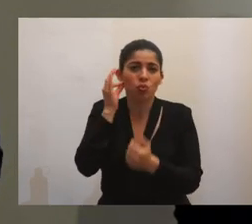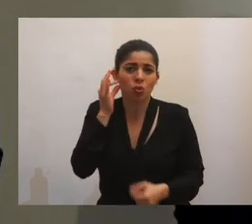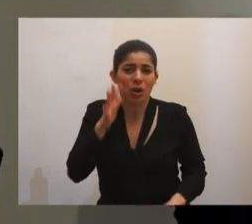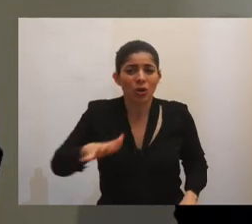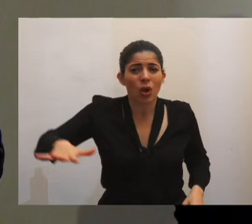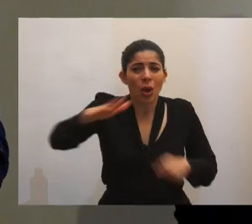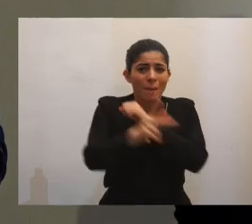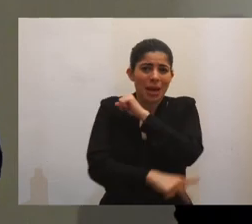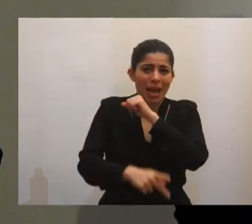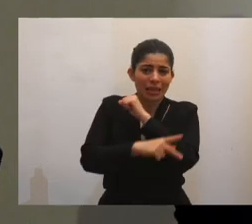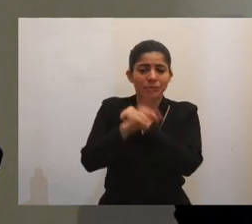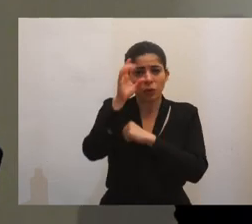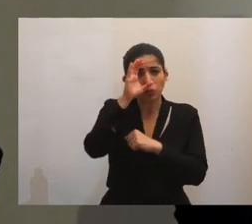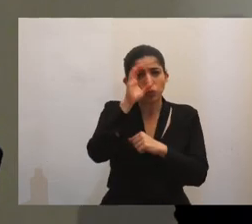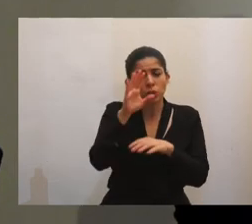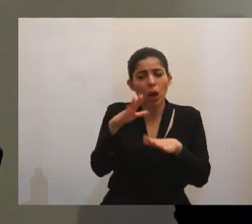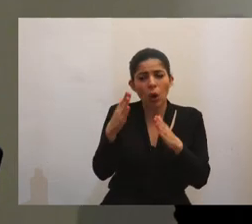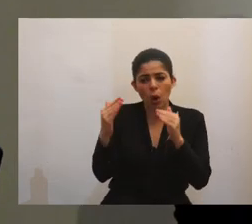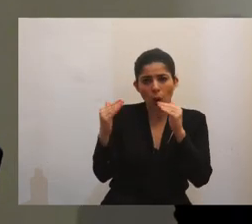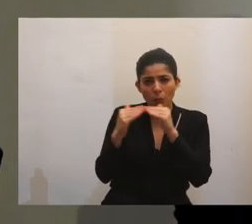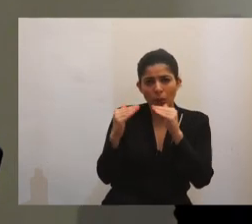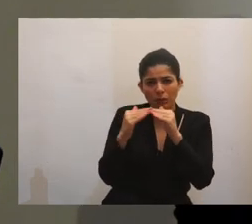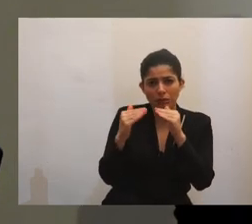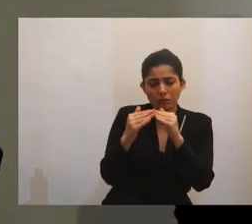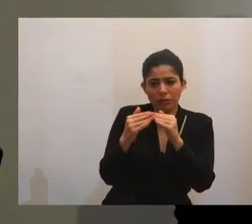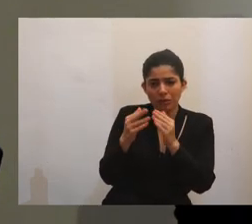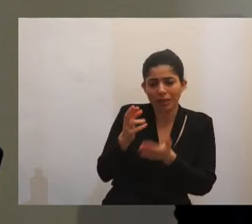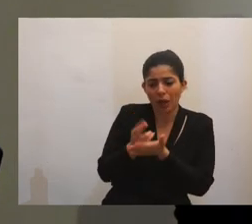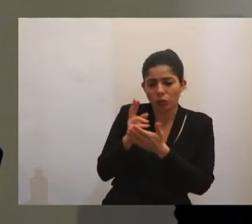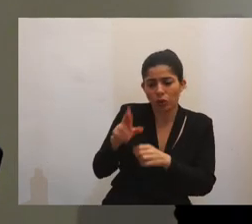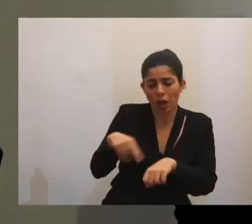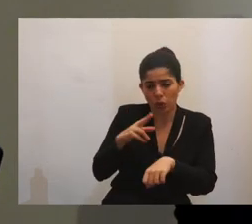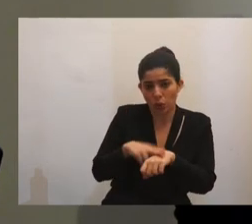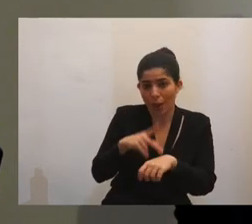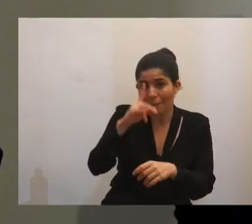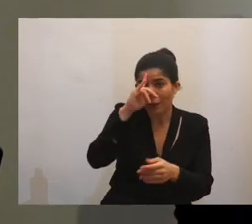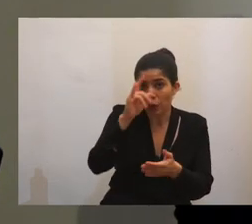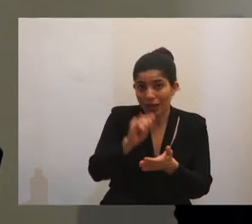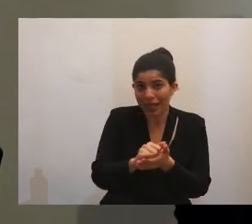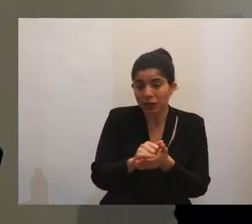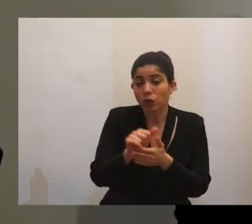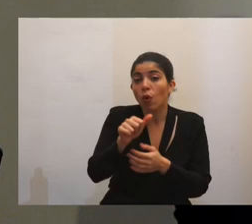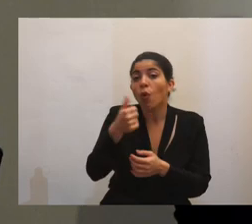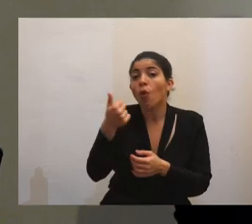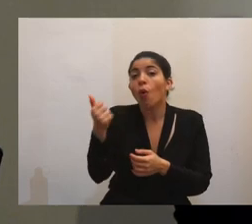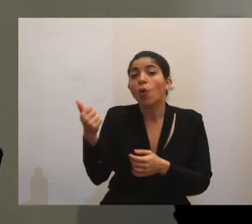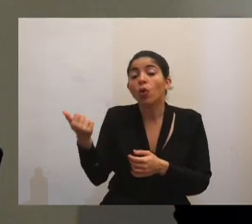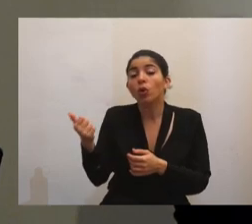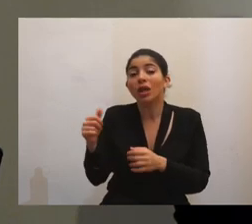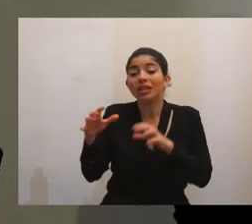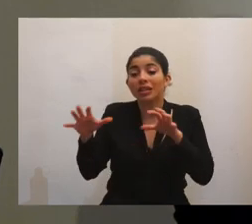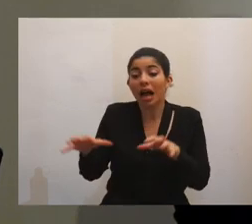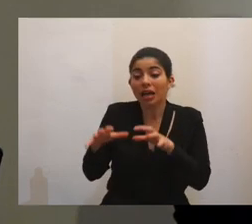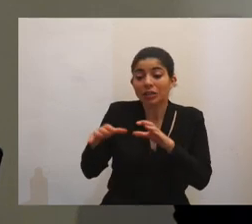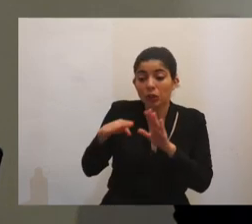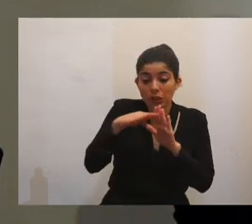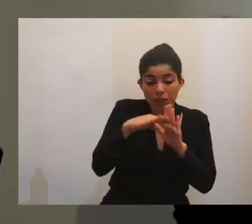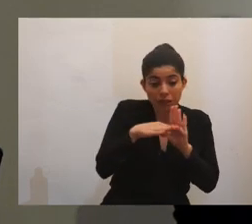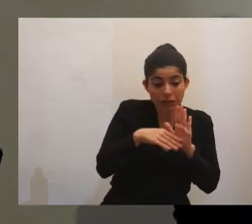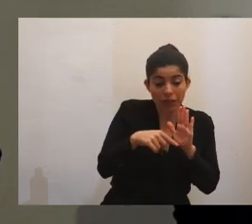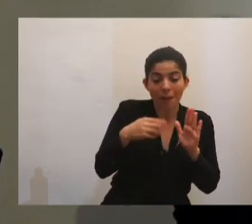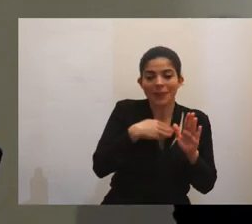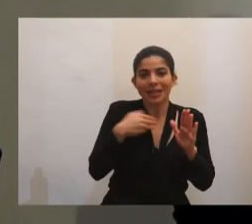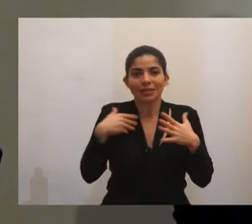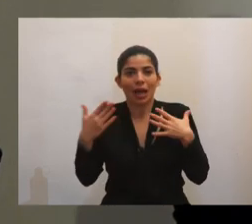país para garantizar la sostenibilidad de nuestros recursos naturales. En ese sentido, con otras líneas de acción que tanto el Ministerio de